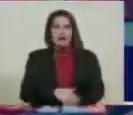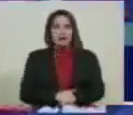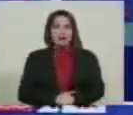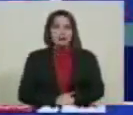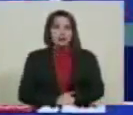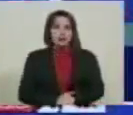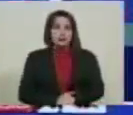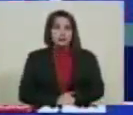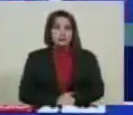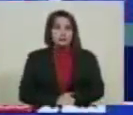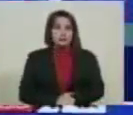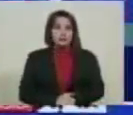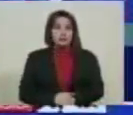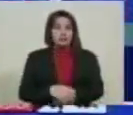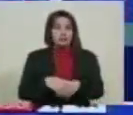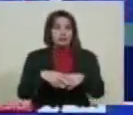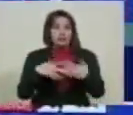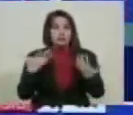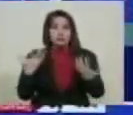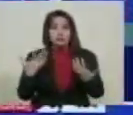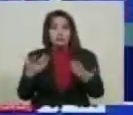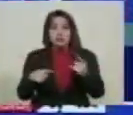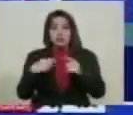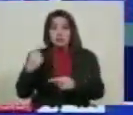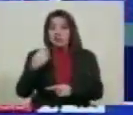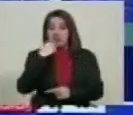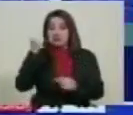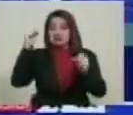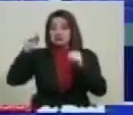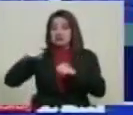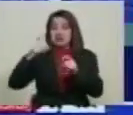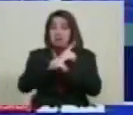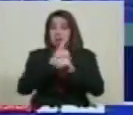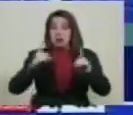Le funden el motor que él decía que tenía.